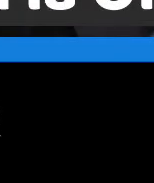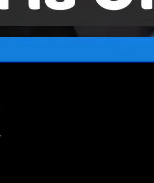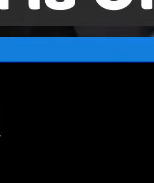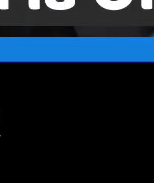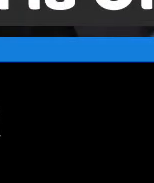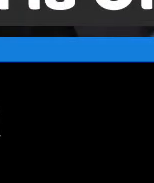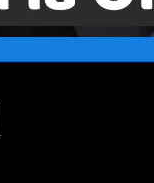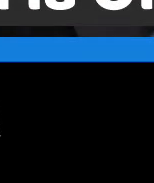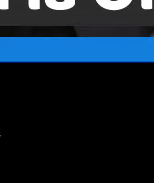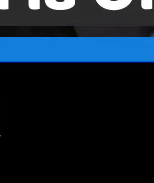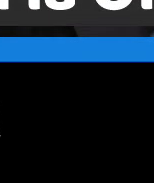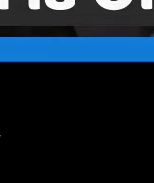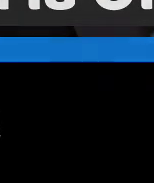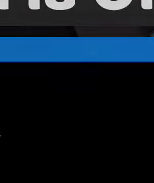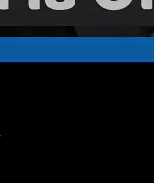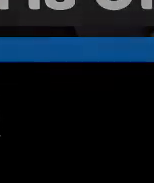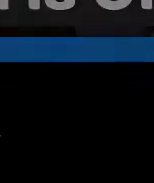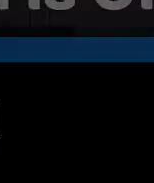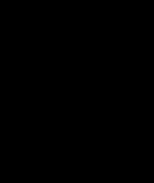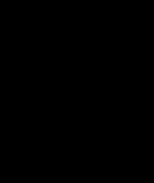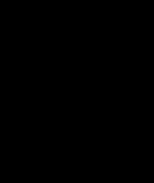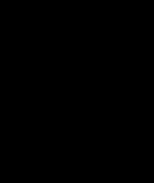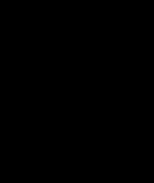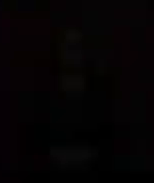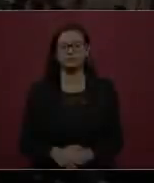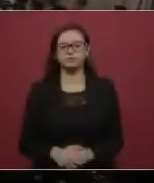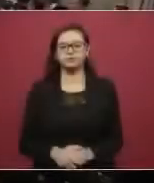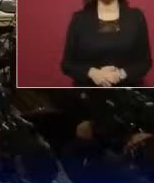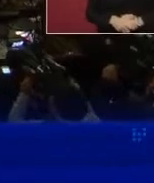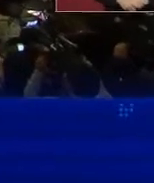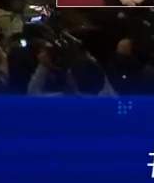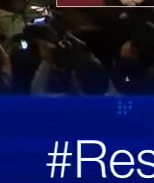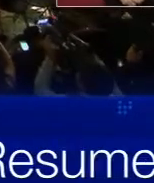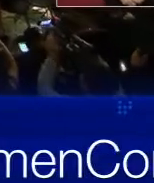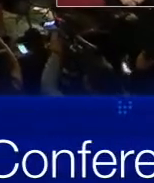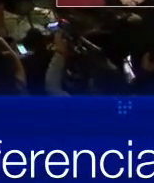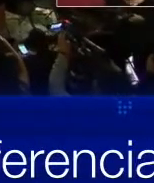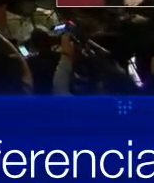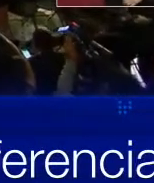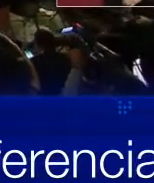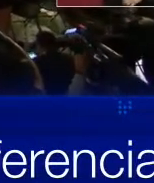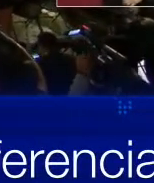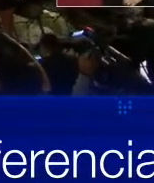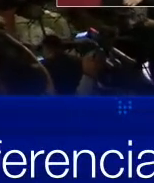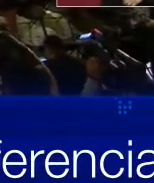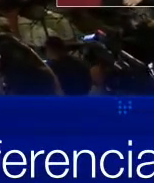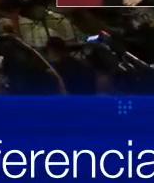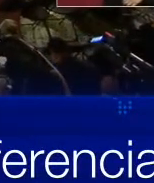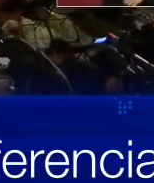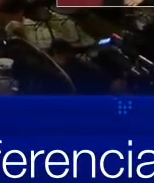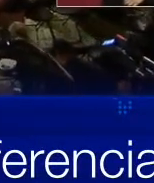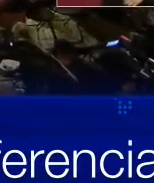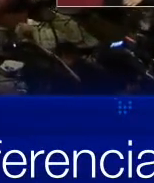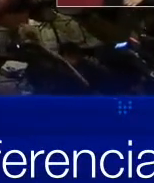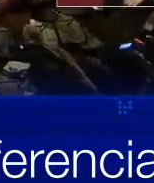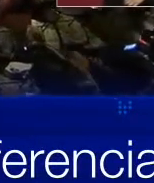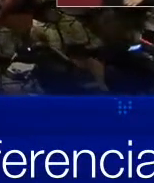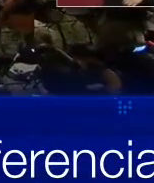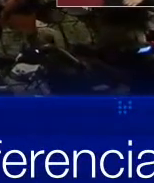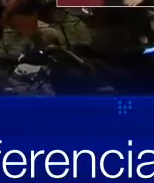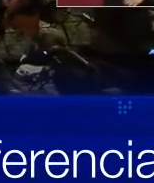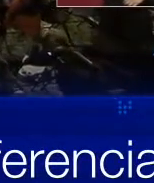En la conferencia de hoy, el presidente Andrés Manuel López Obrador. Me da gusto estar en